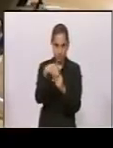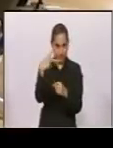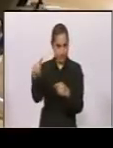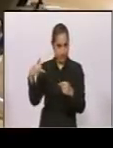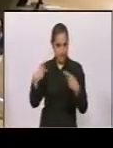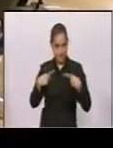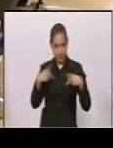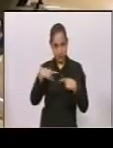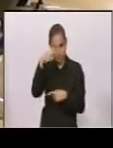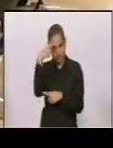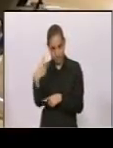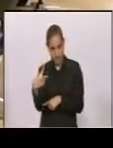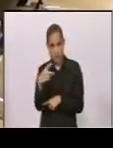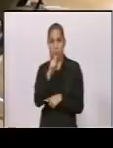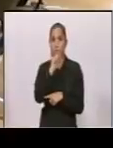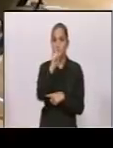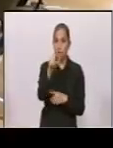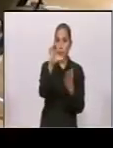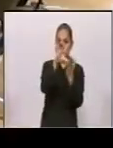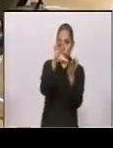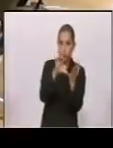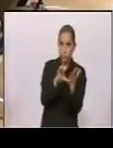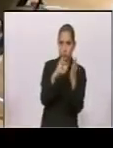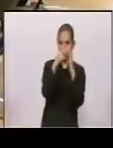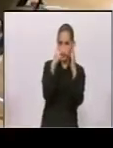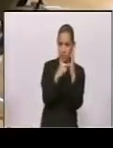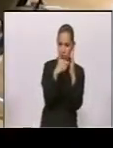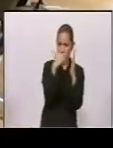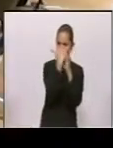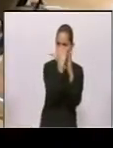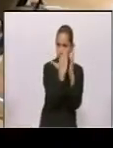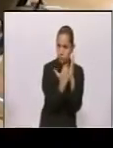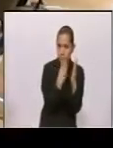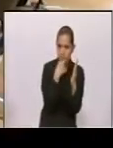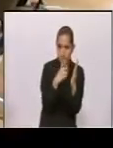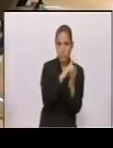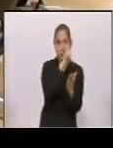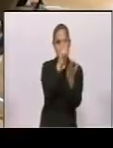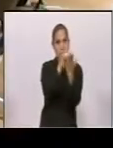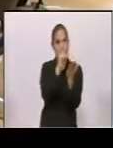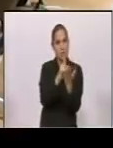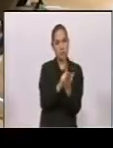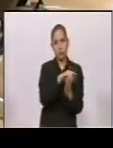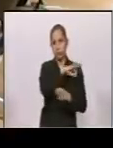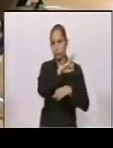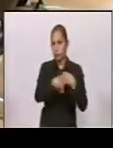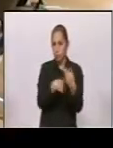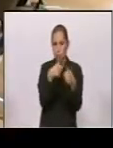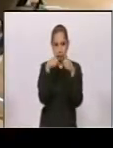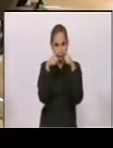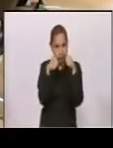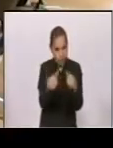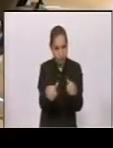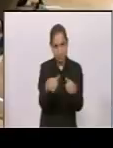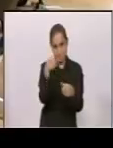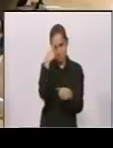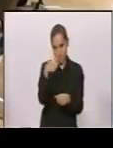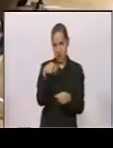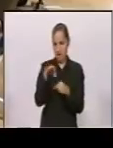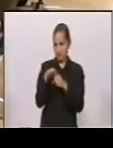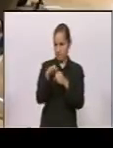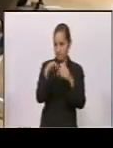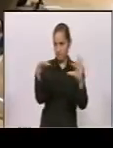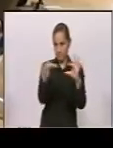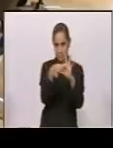de constitucionalidad y legalidad de todos los actos electorales.